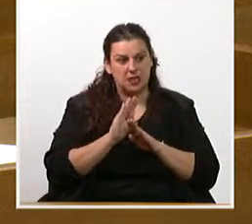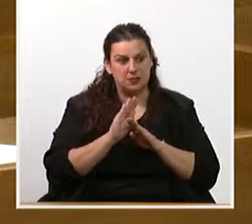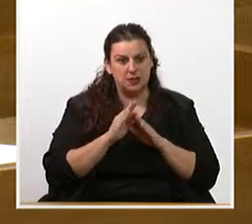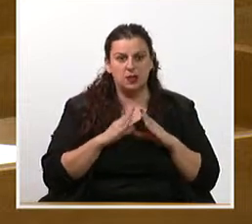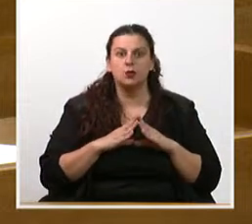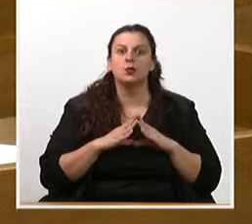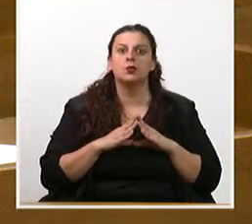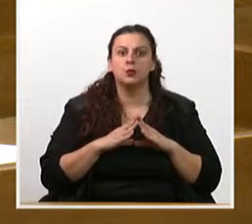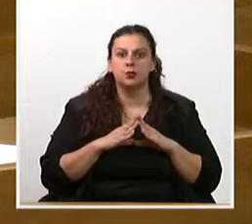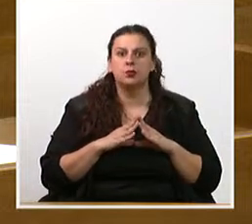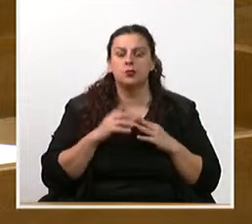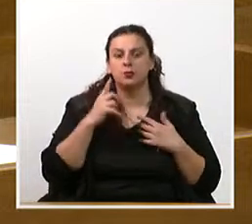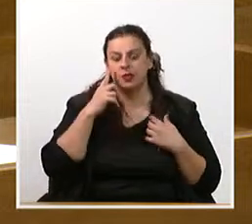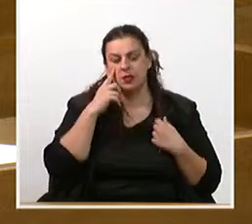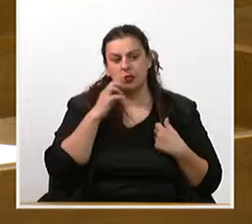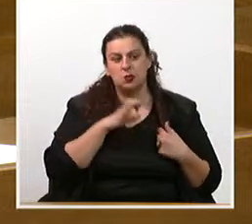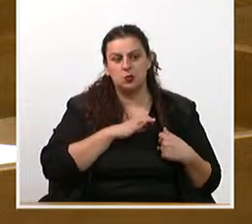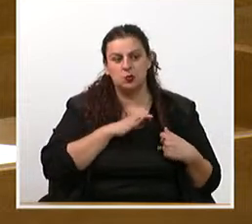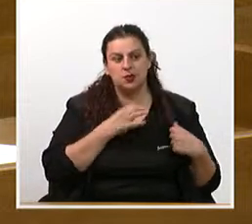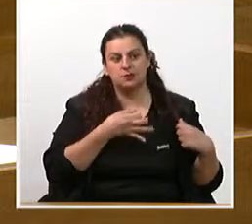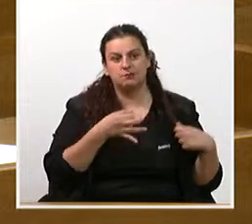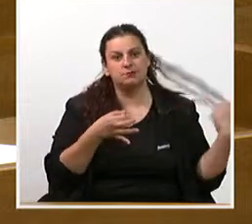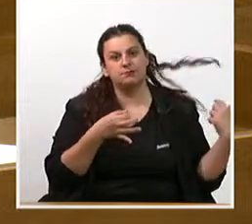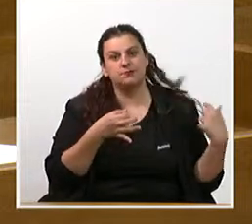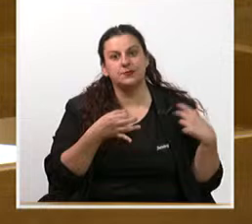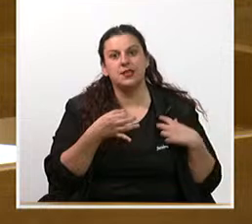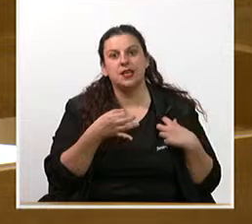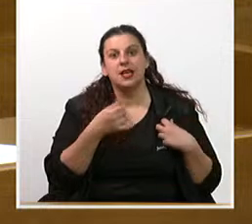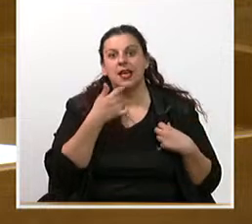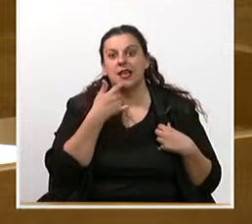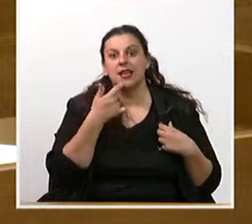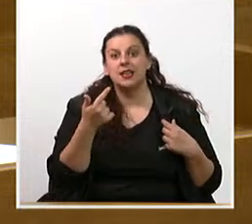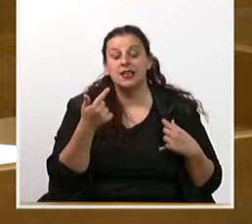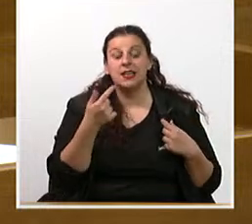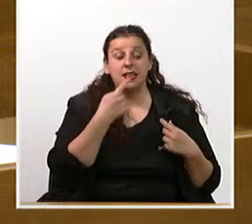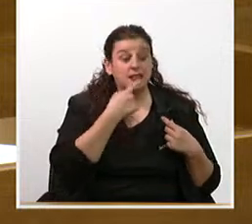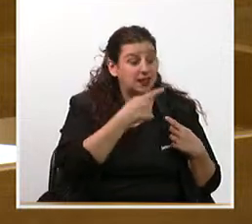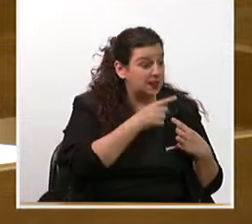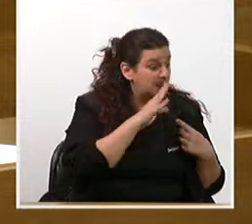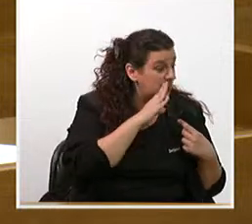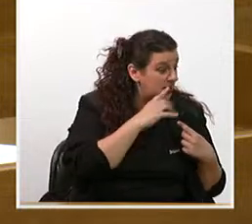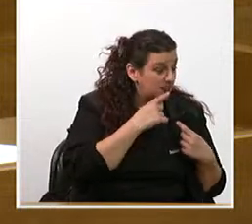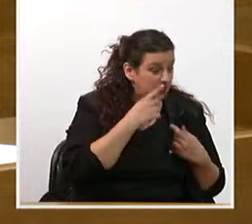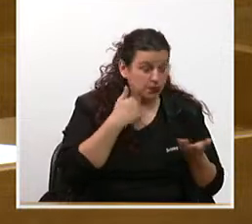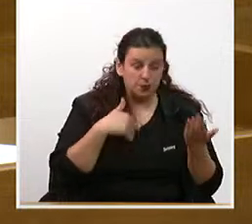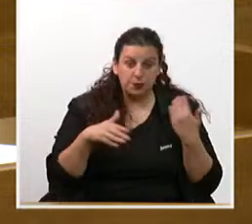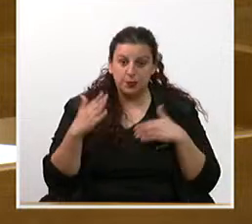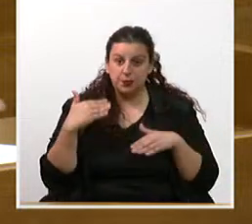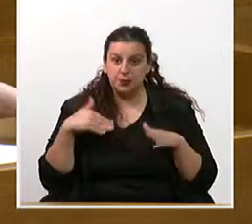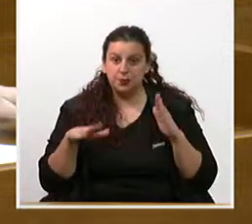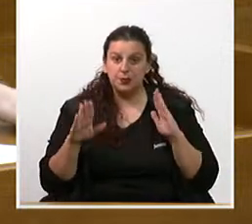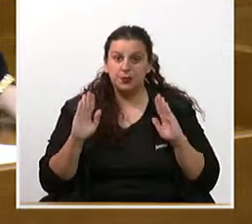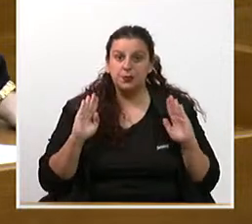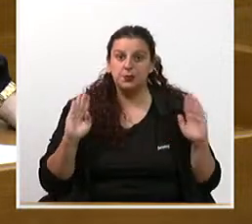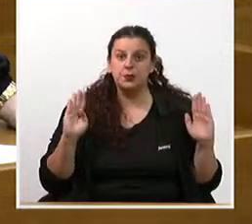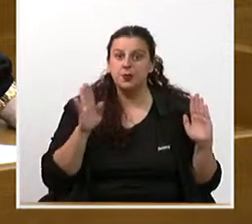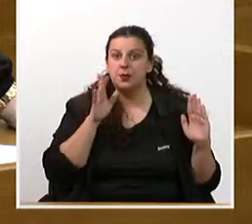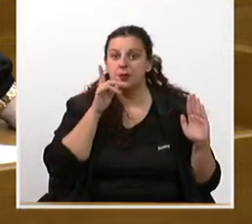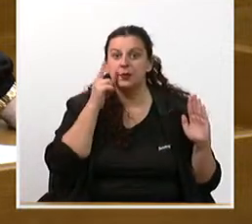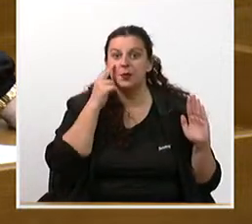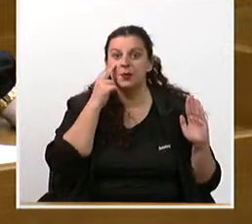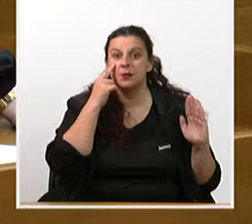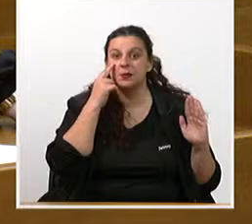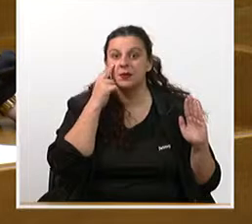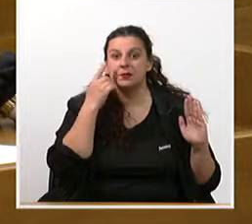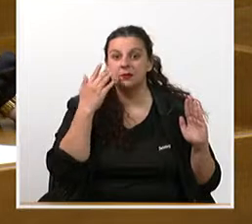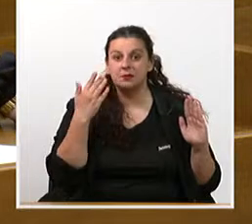Mira a usted le viene al pelo este dicho que dice donde dije digo digo Diego porque miren yo creo que hoy